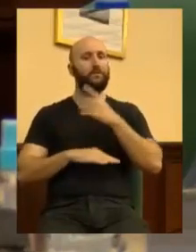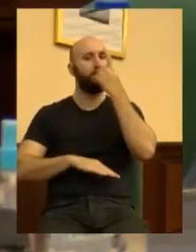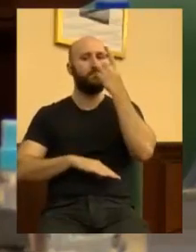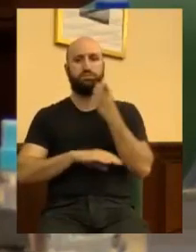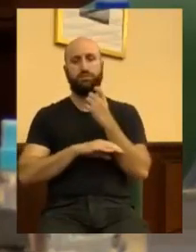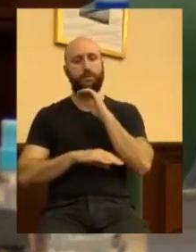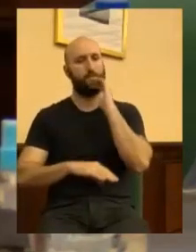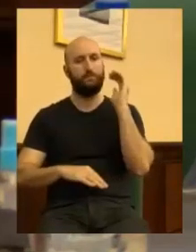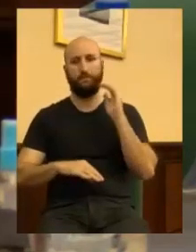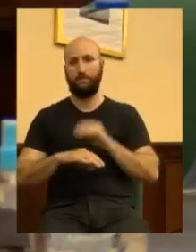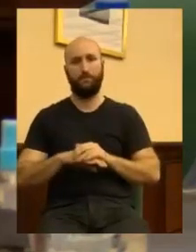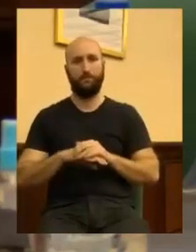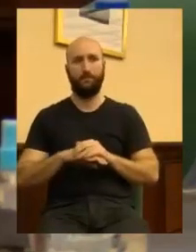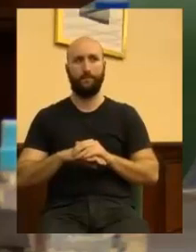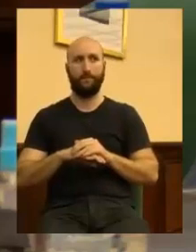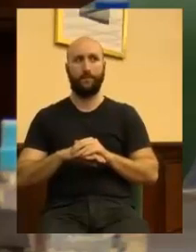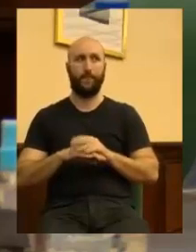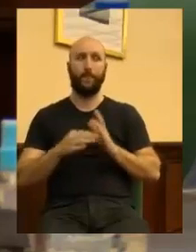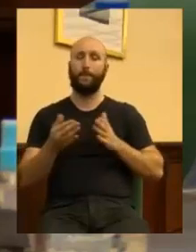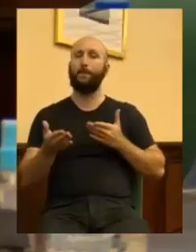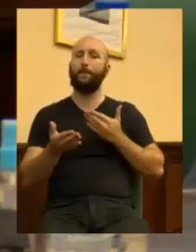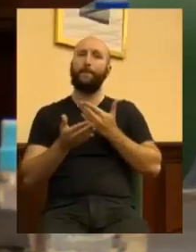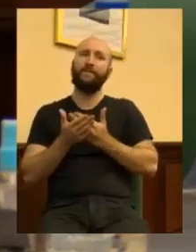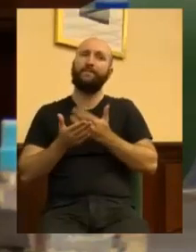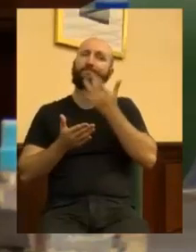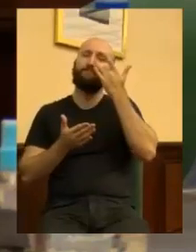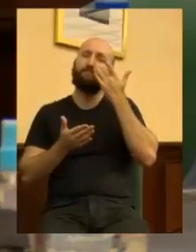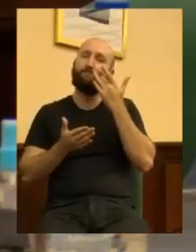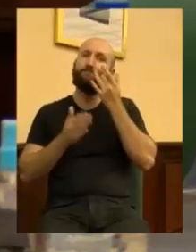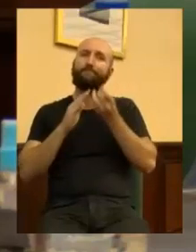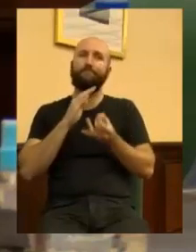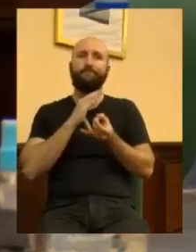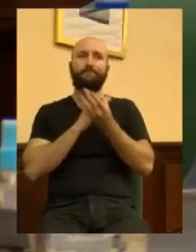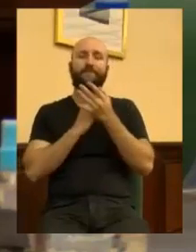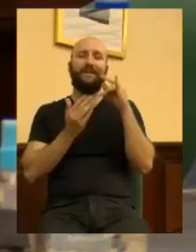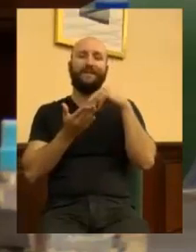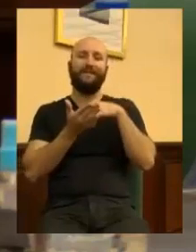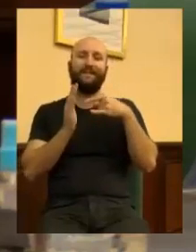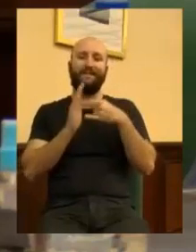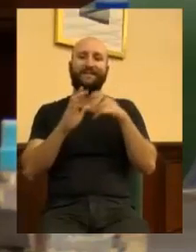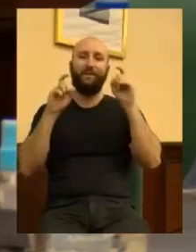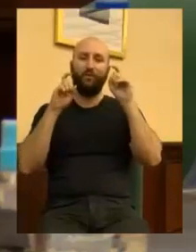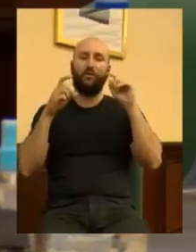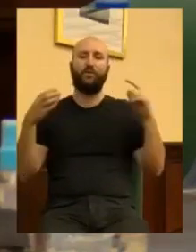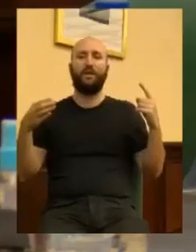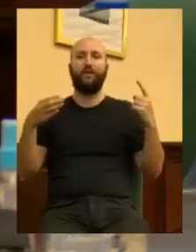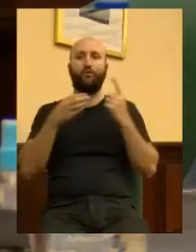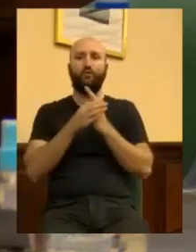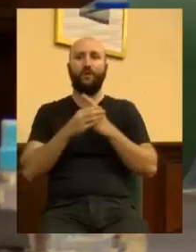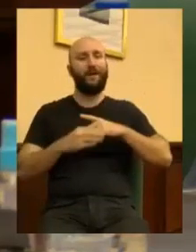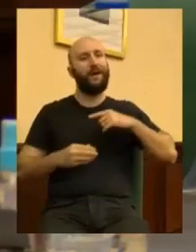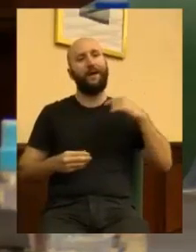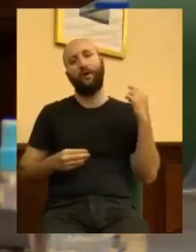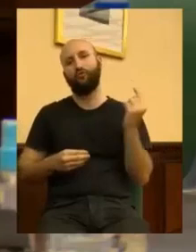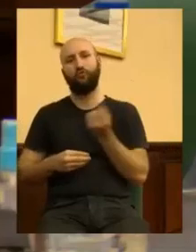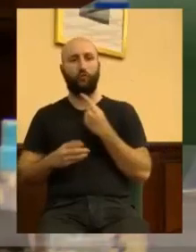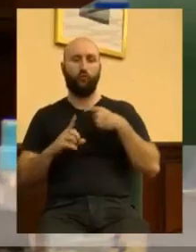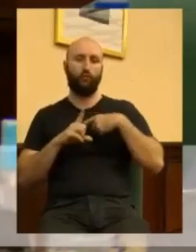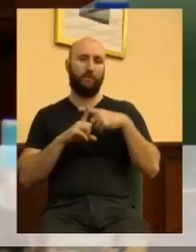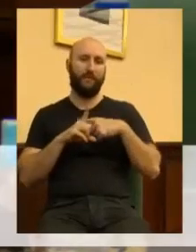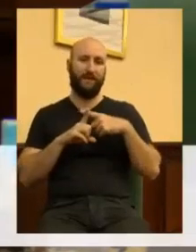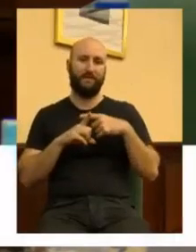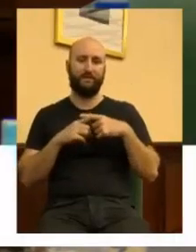cumplimiento, pide, literalmente, perfilar un sistema de educación inclusiva a todos los